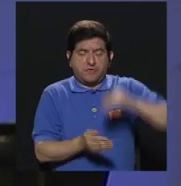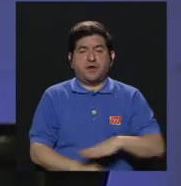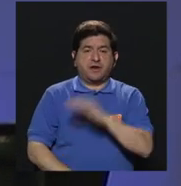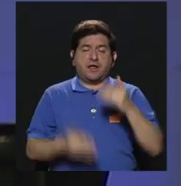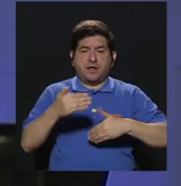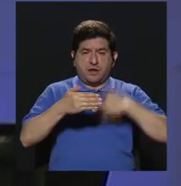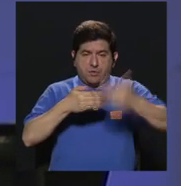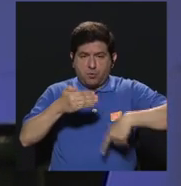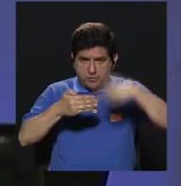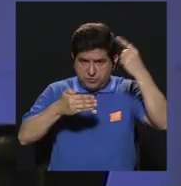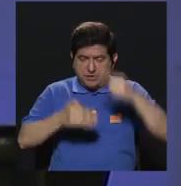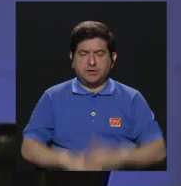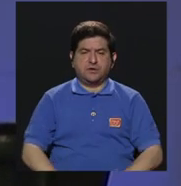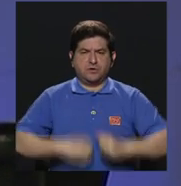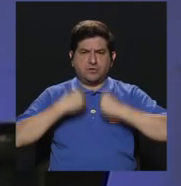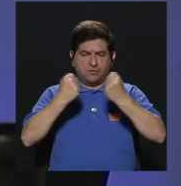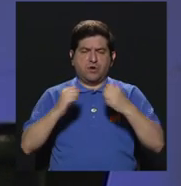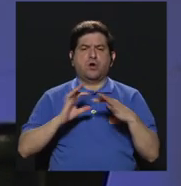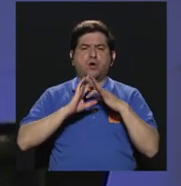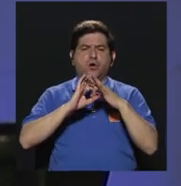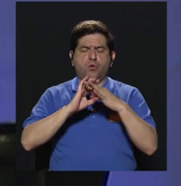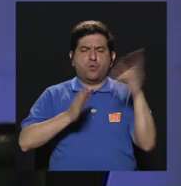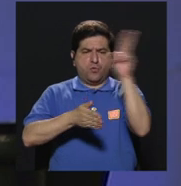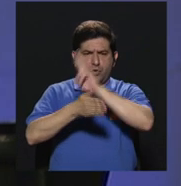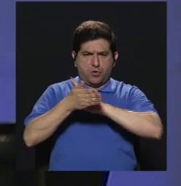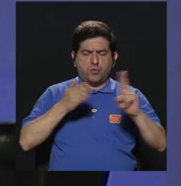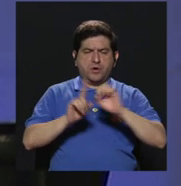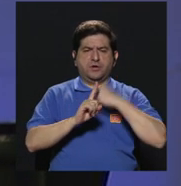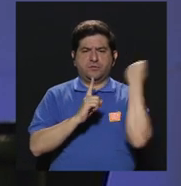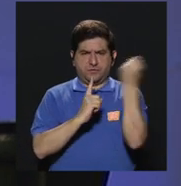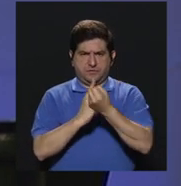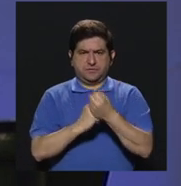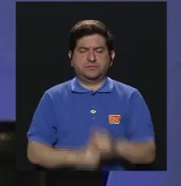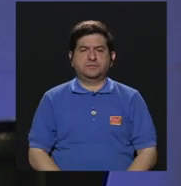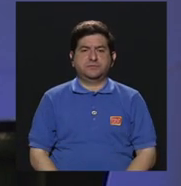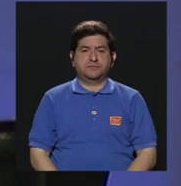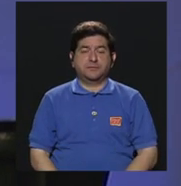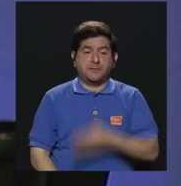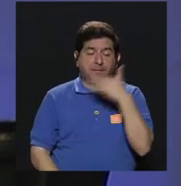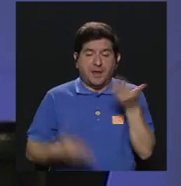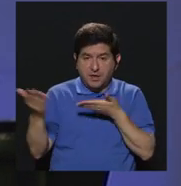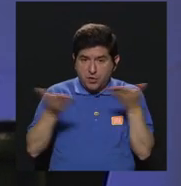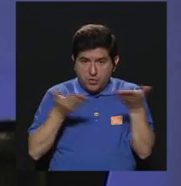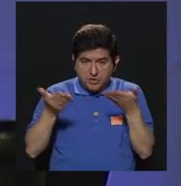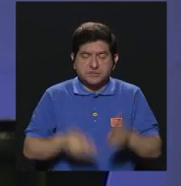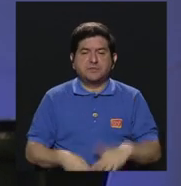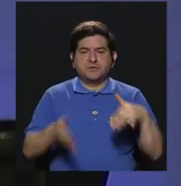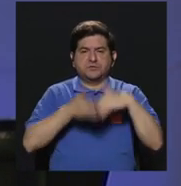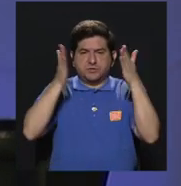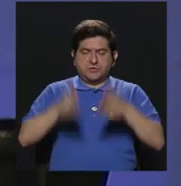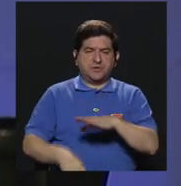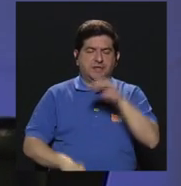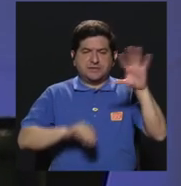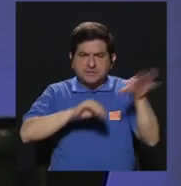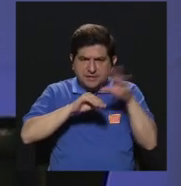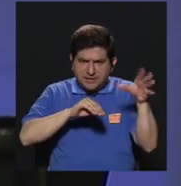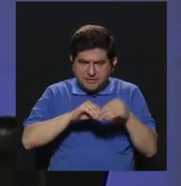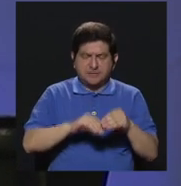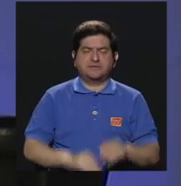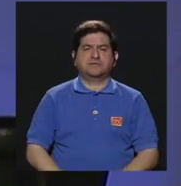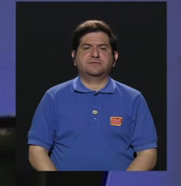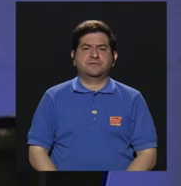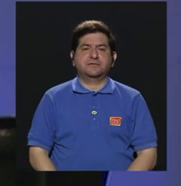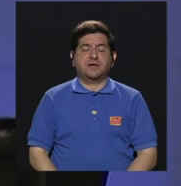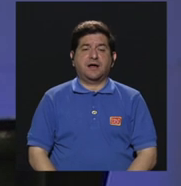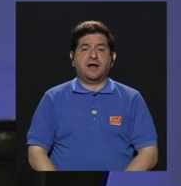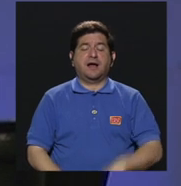posgrado, fortalecimiento del vínculo universidad-sociedad, más y mejores servicios estudiantiles, mayor internalización